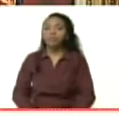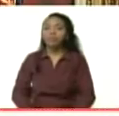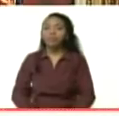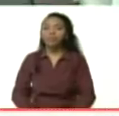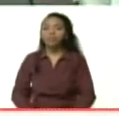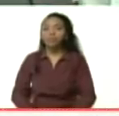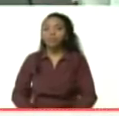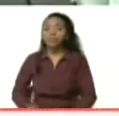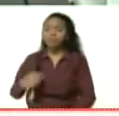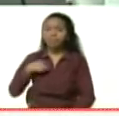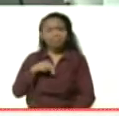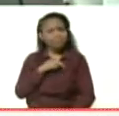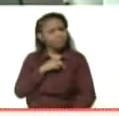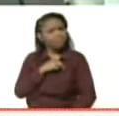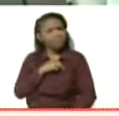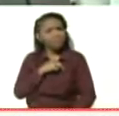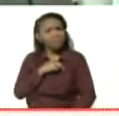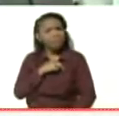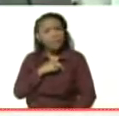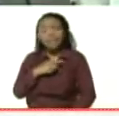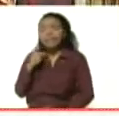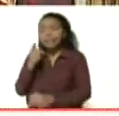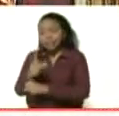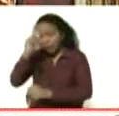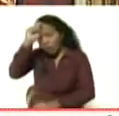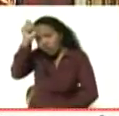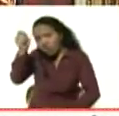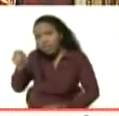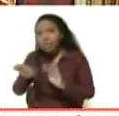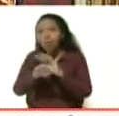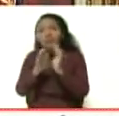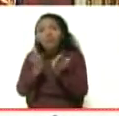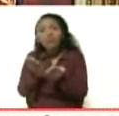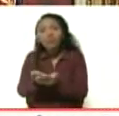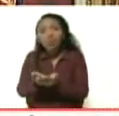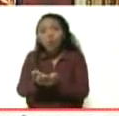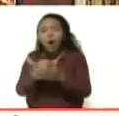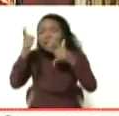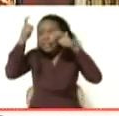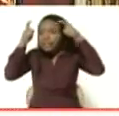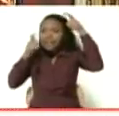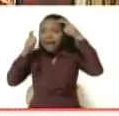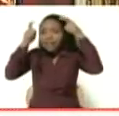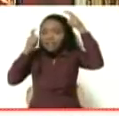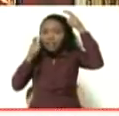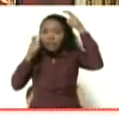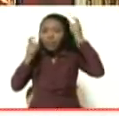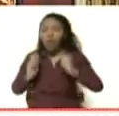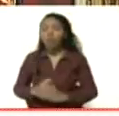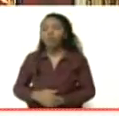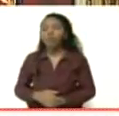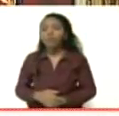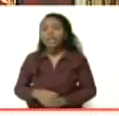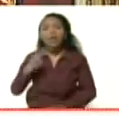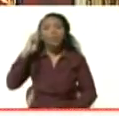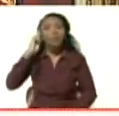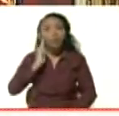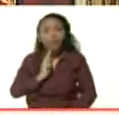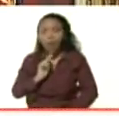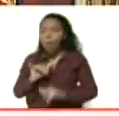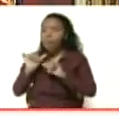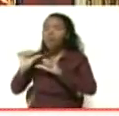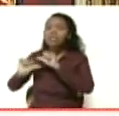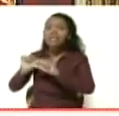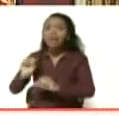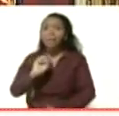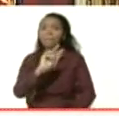Brian, nosotros, debe reconocerse en el mundo, el chavismo, que es el bolivarianismo del siglo